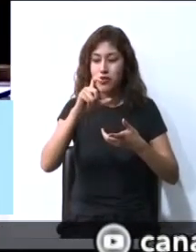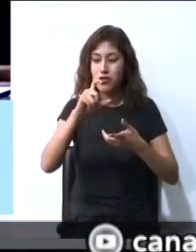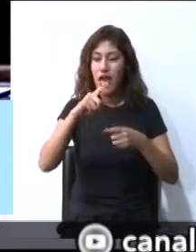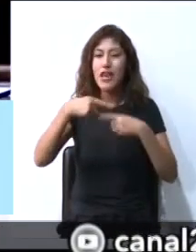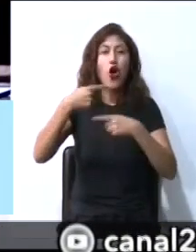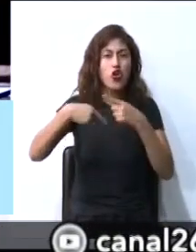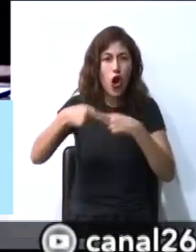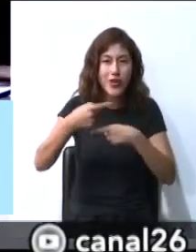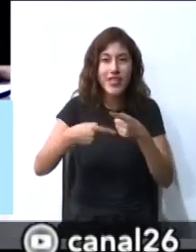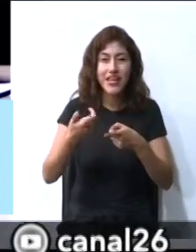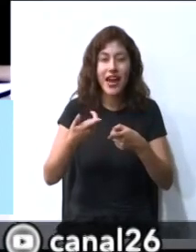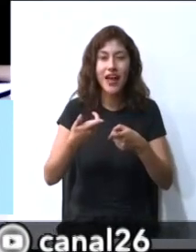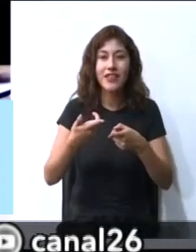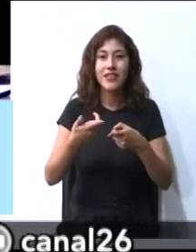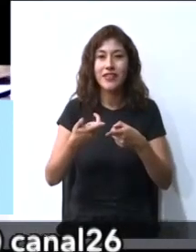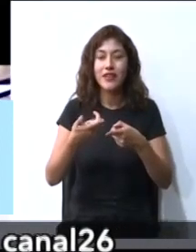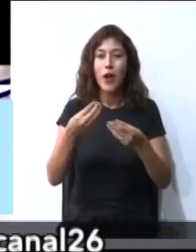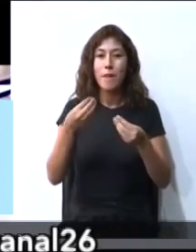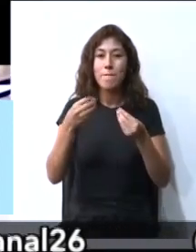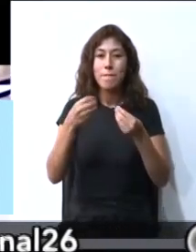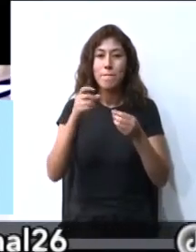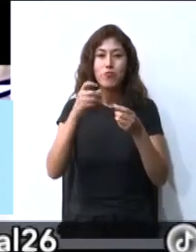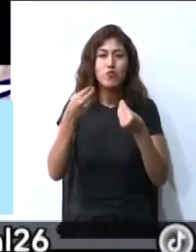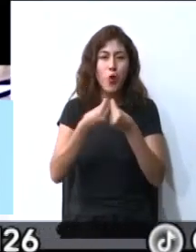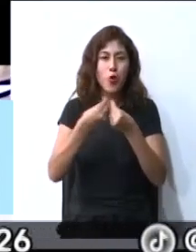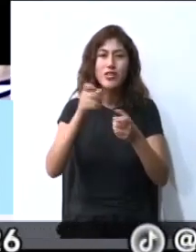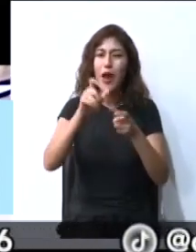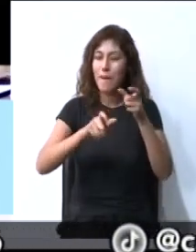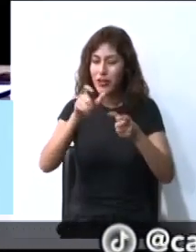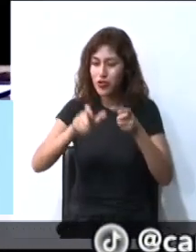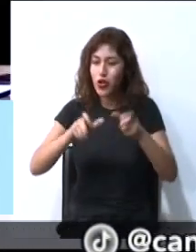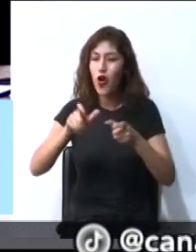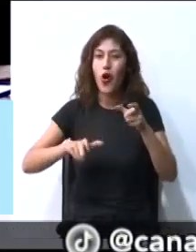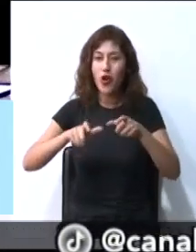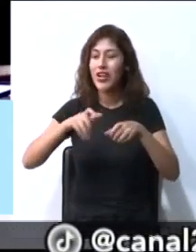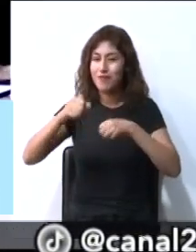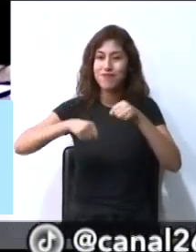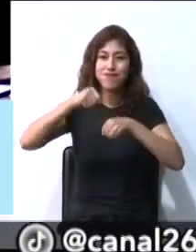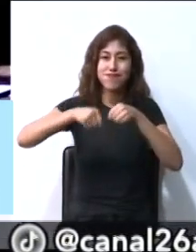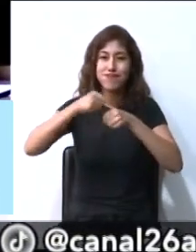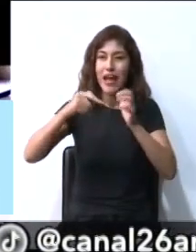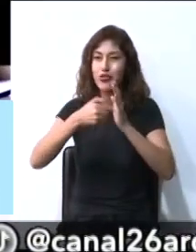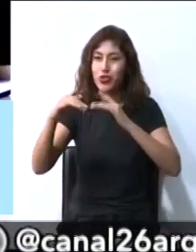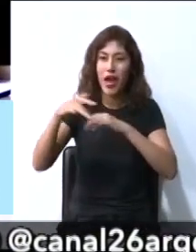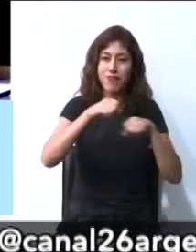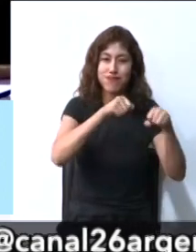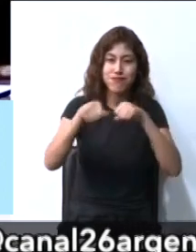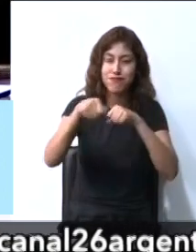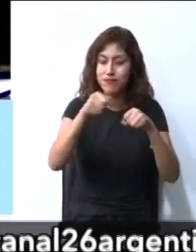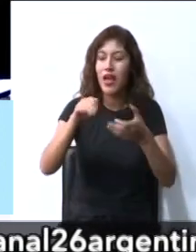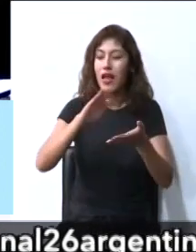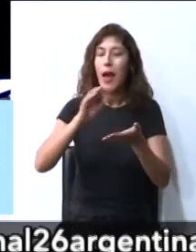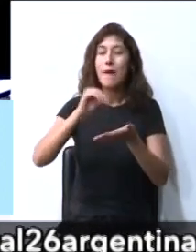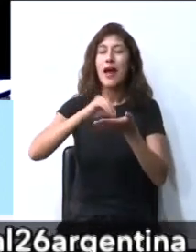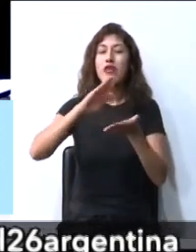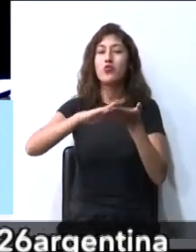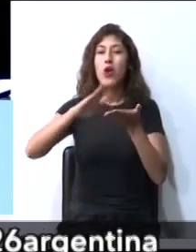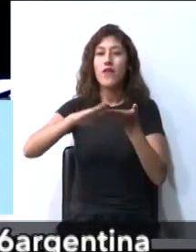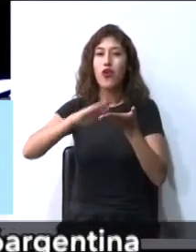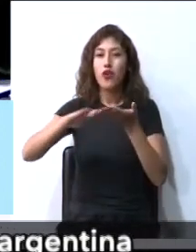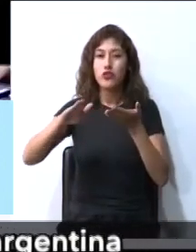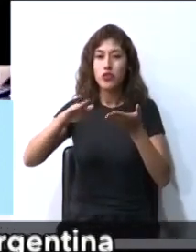gente pedalea por los 300 kilómetros de ciclovías que tenemos. Construimos nuevos viaductos, en el del Mitre, en el